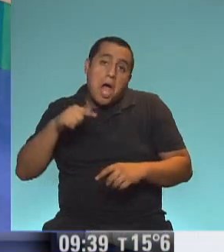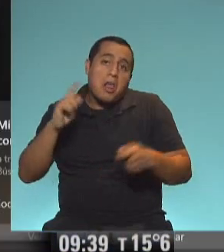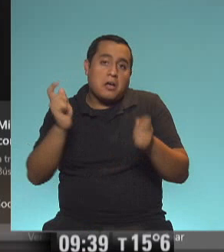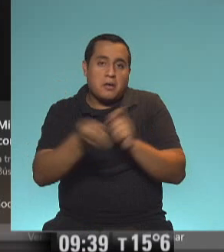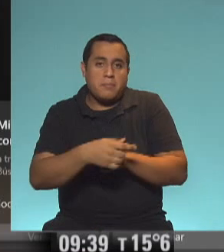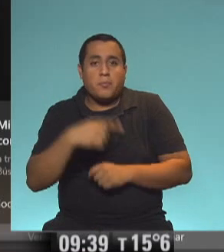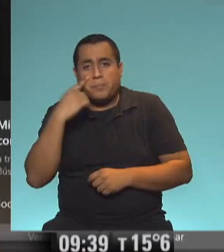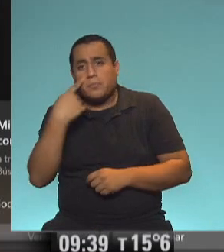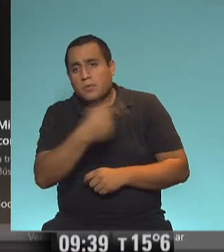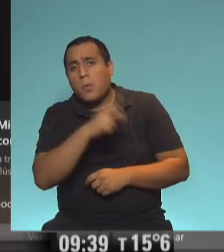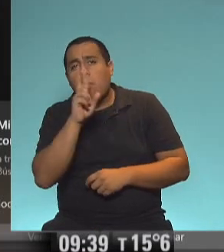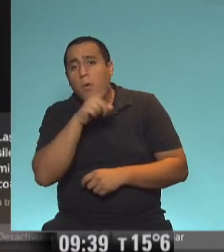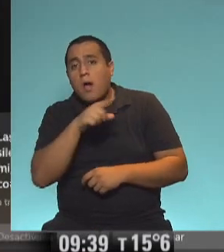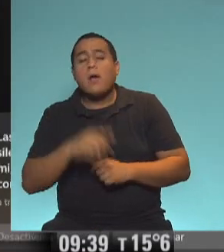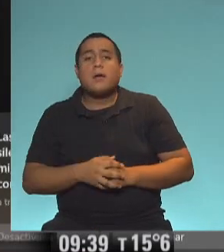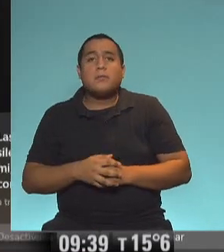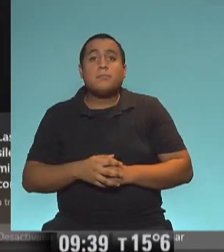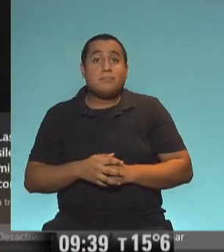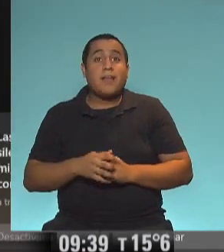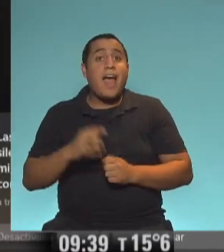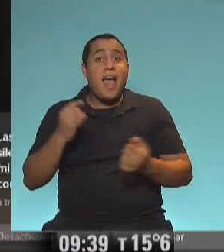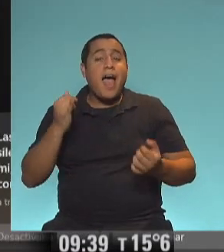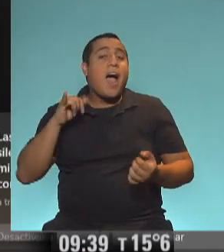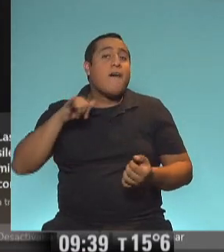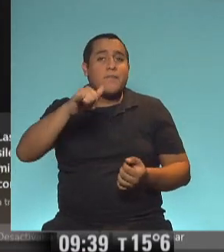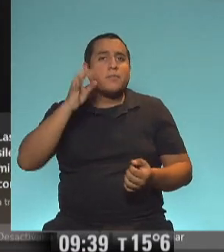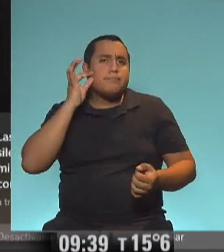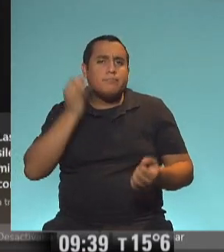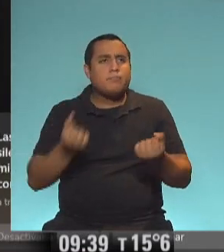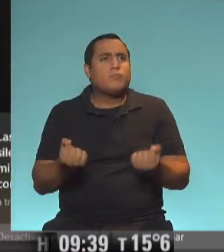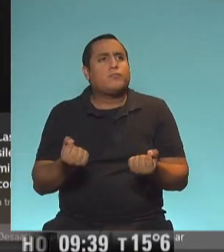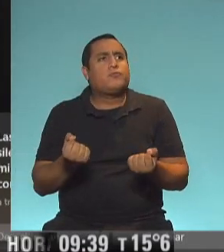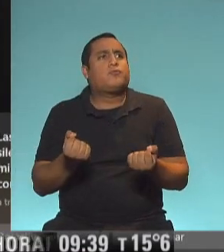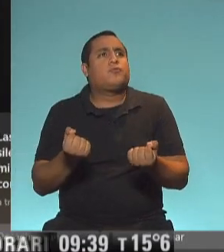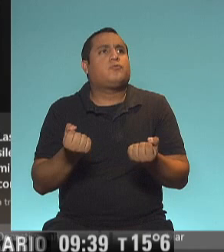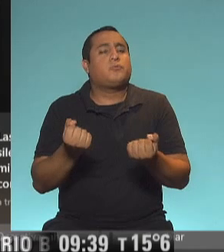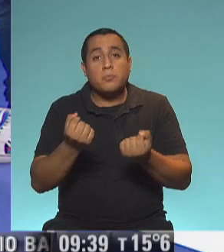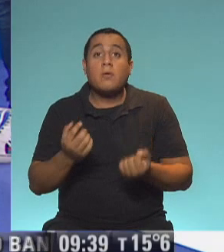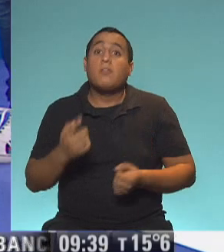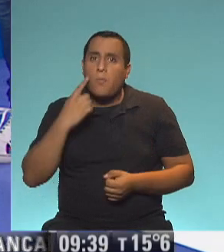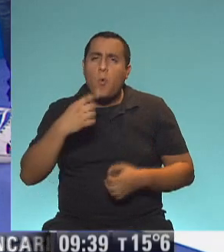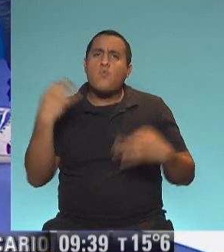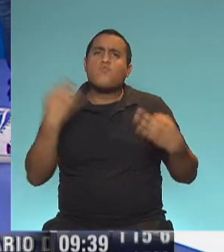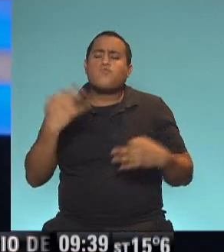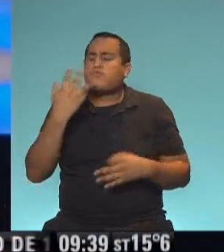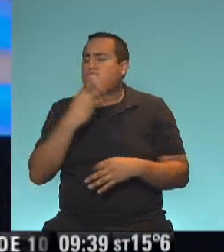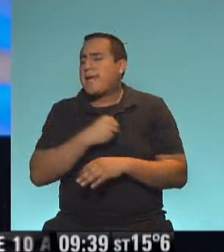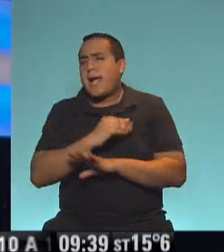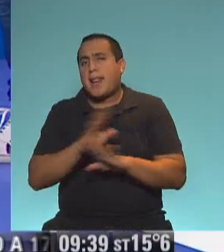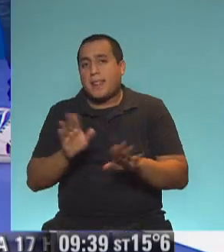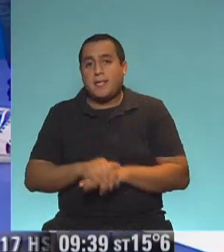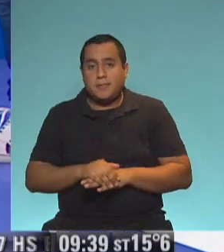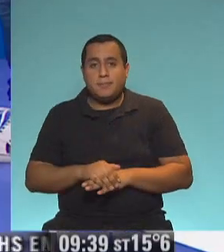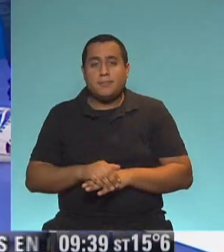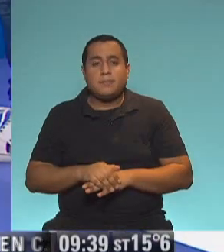¿Y ellas qué hacen? Son pilotas de avión. Está buenísimo. Bueno, manejar un avión, me encanta. Bien. ¿Qué otras